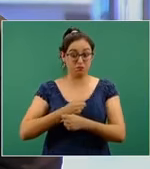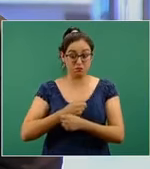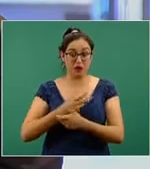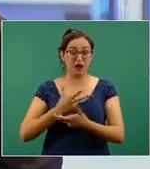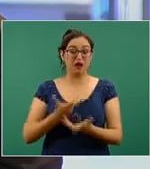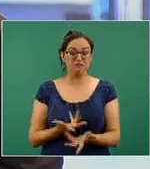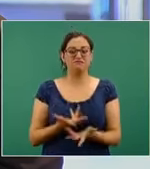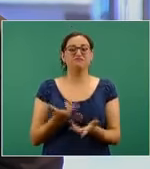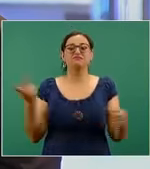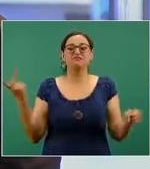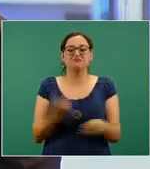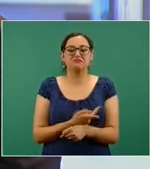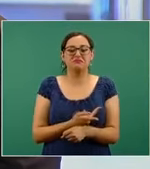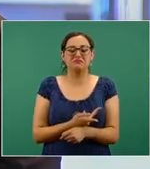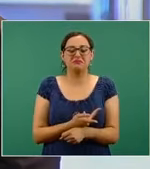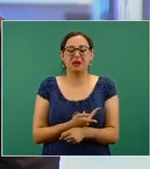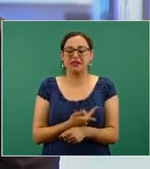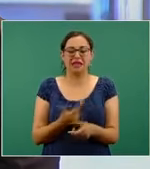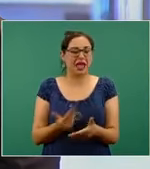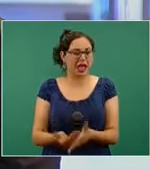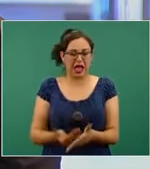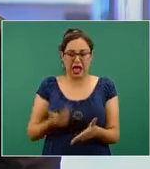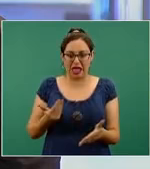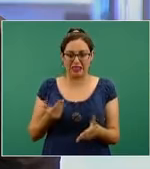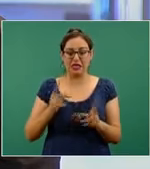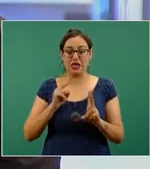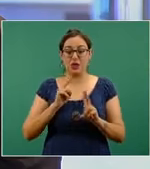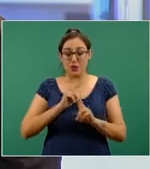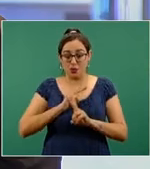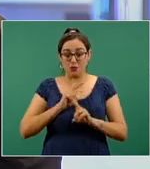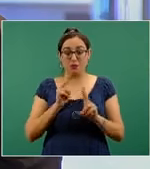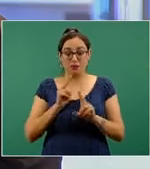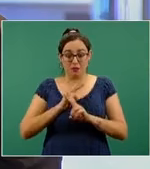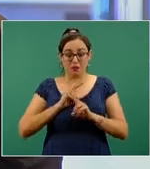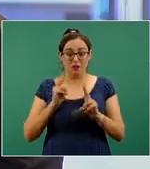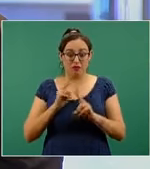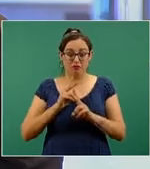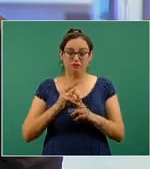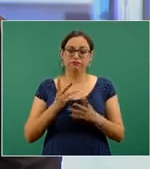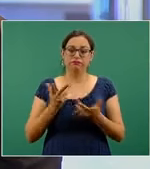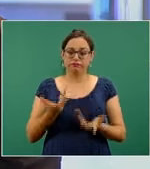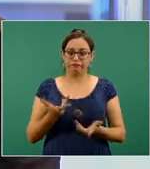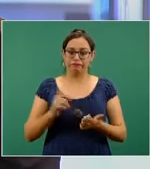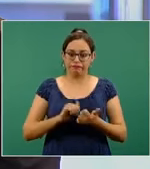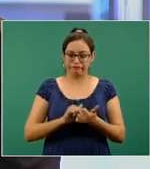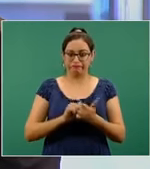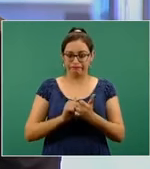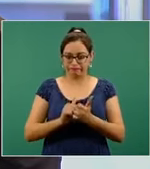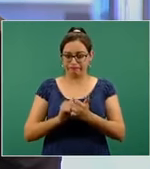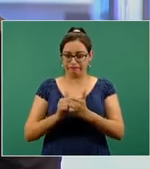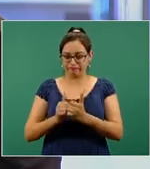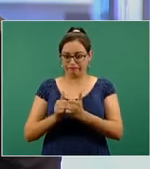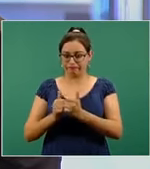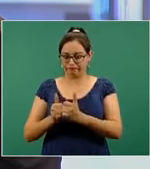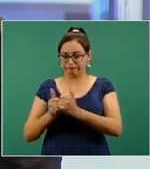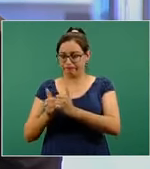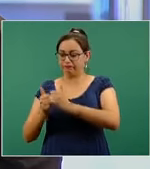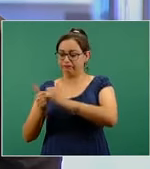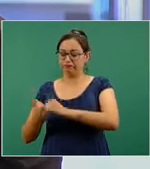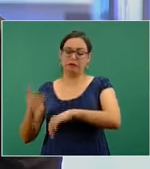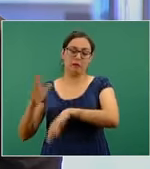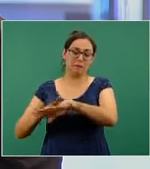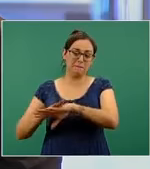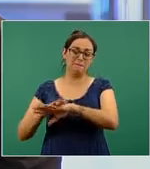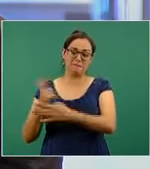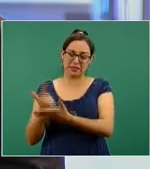contribuir a que entonces el resultado de la gravedad de la enfermedad, que es disminuir el intercambio